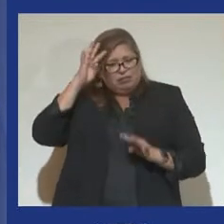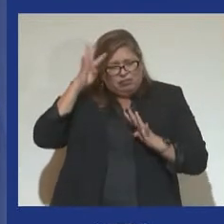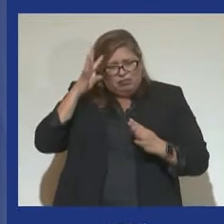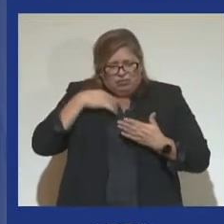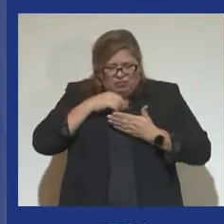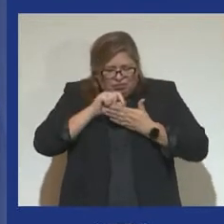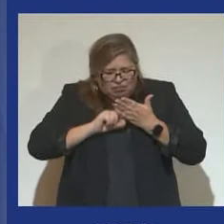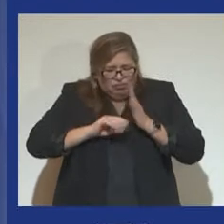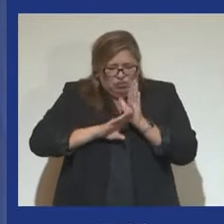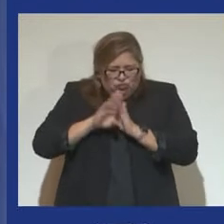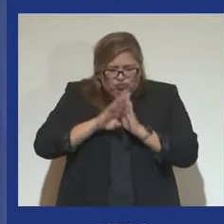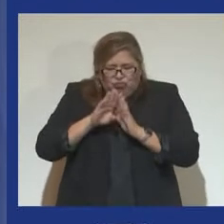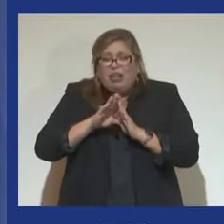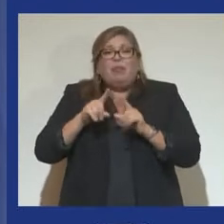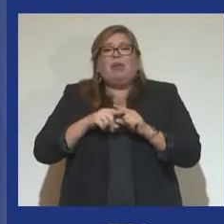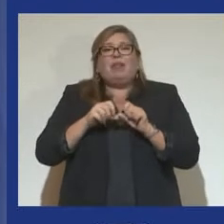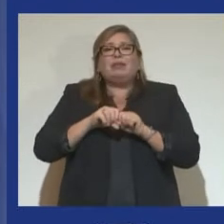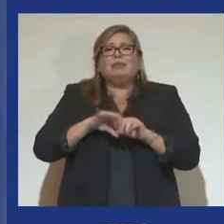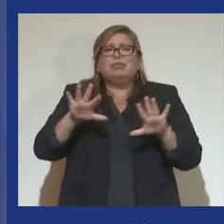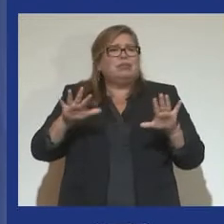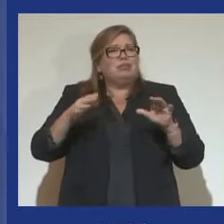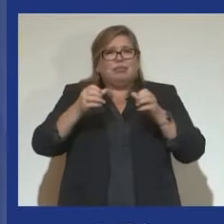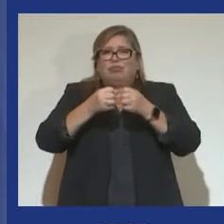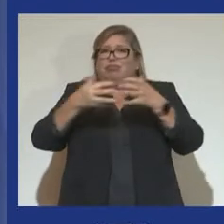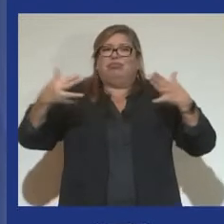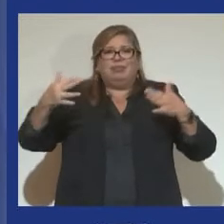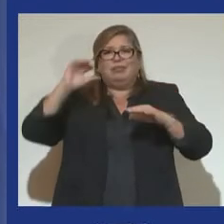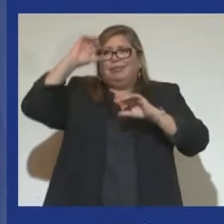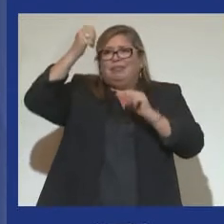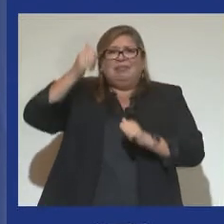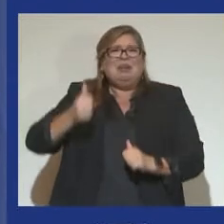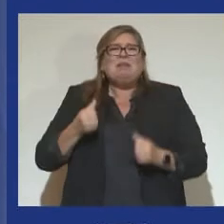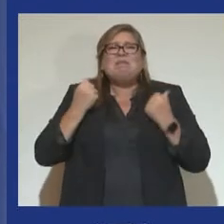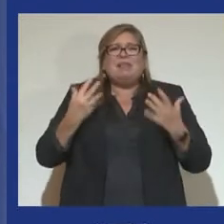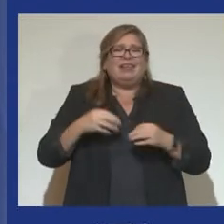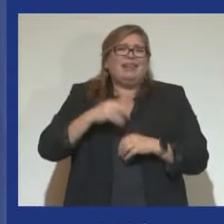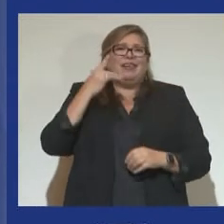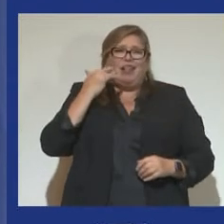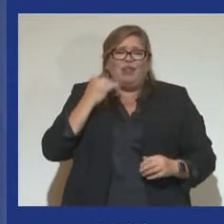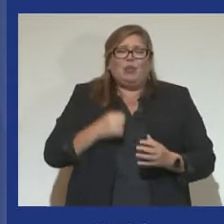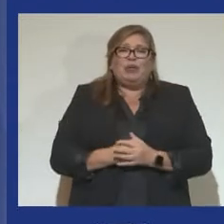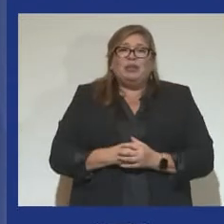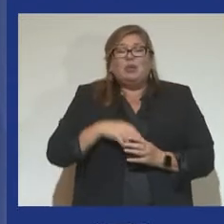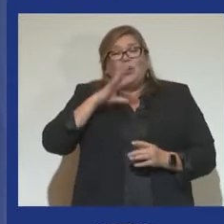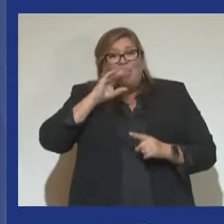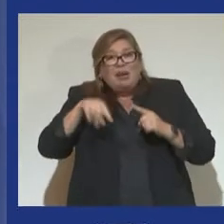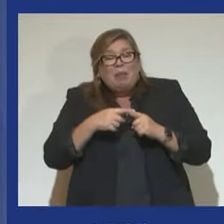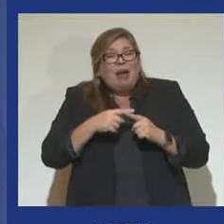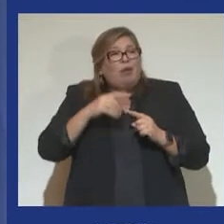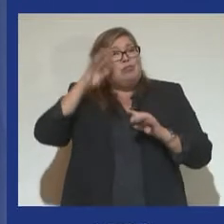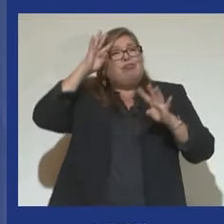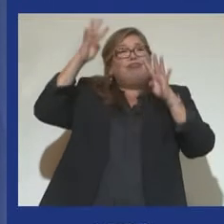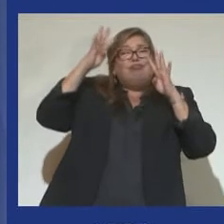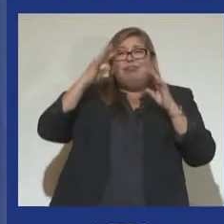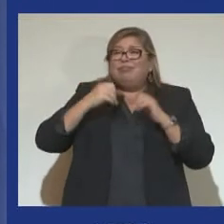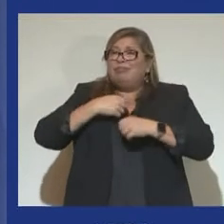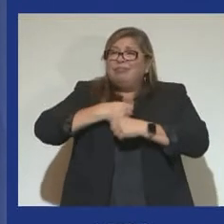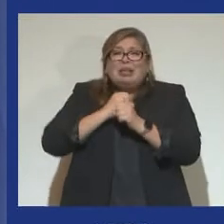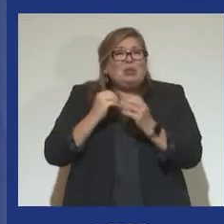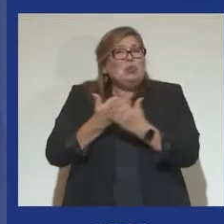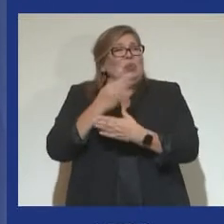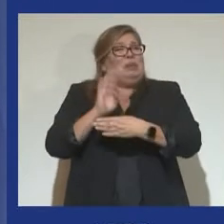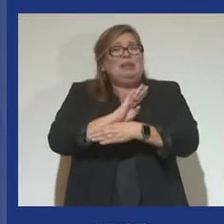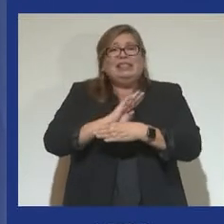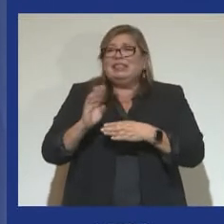y yo la inicié así que cuando se habla de empresarios cuando se habla de pequeñas empresas cuando se habla de crear riesgos